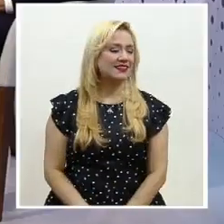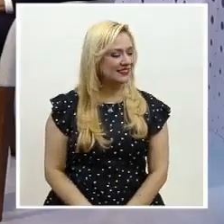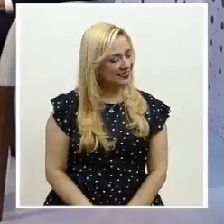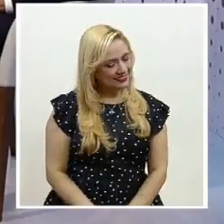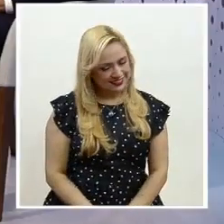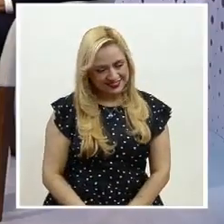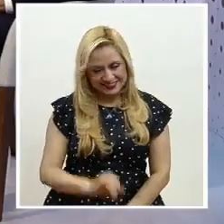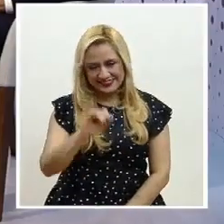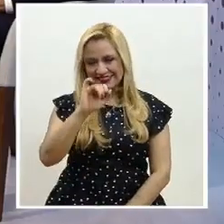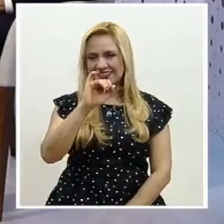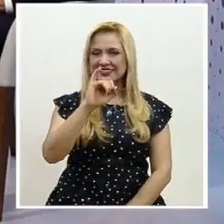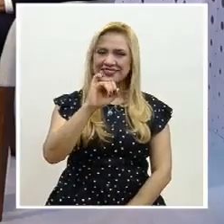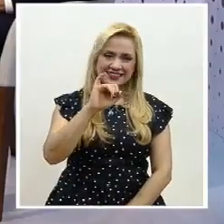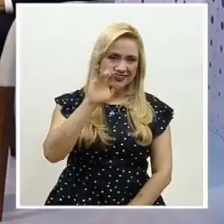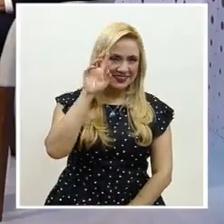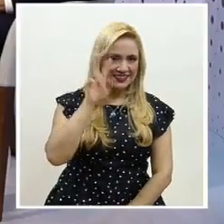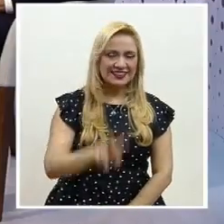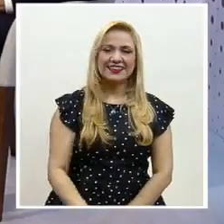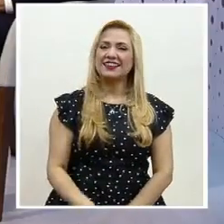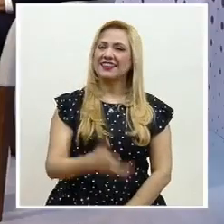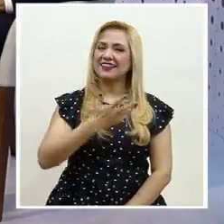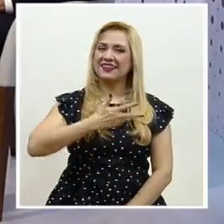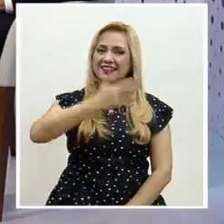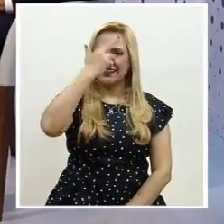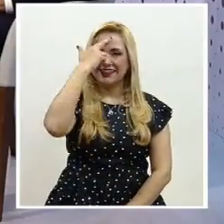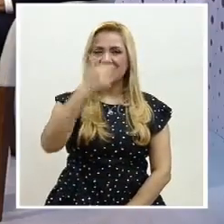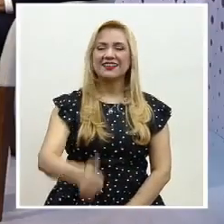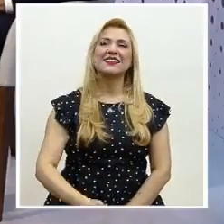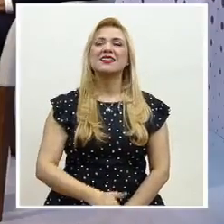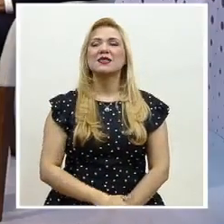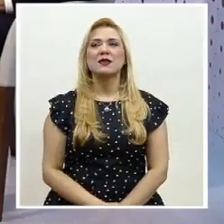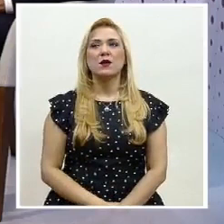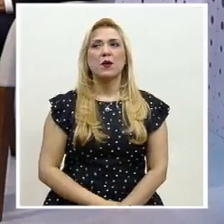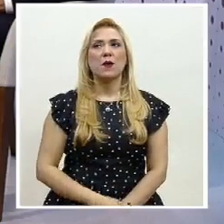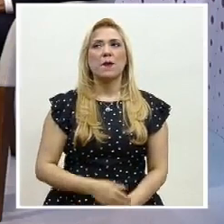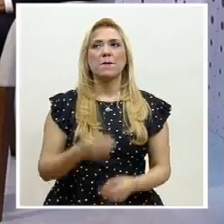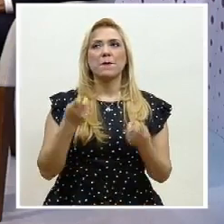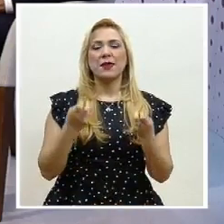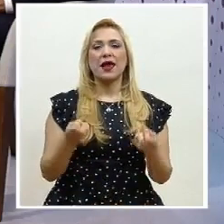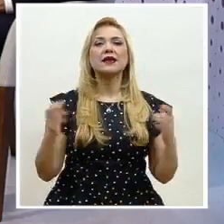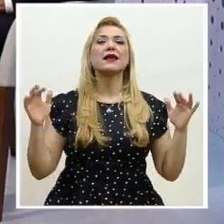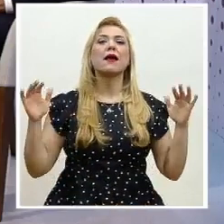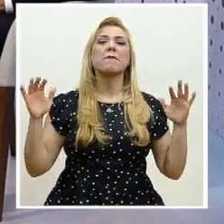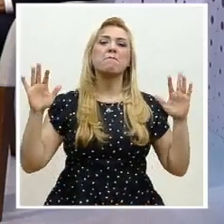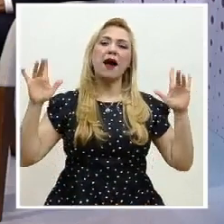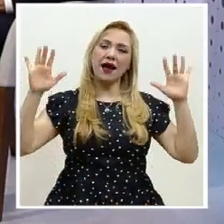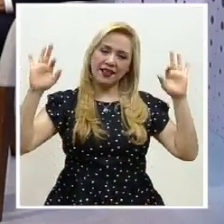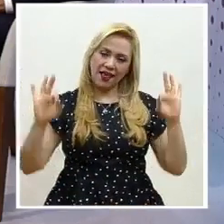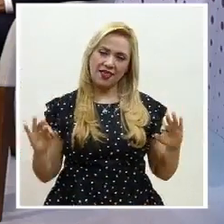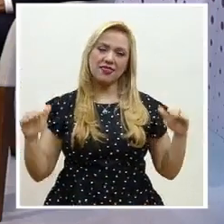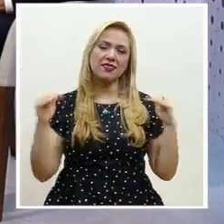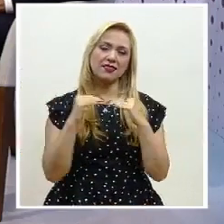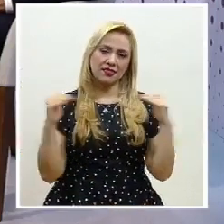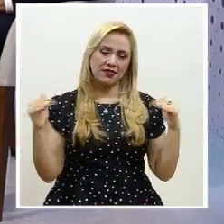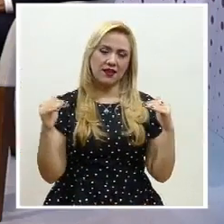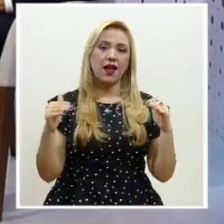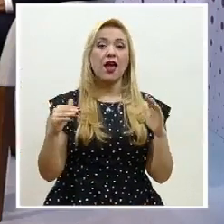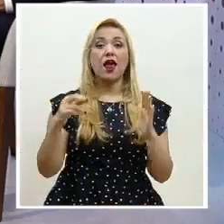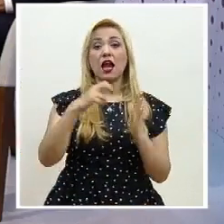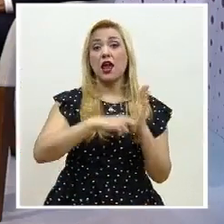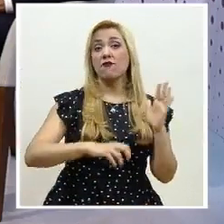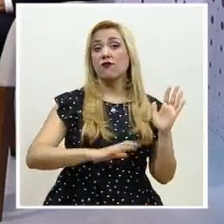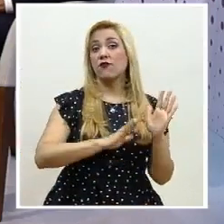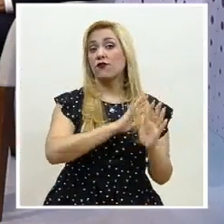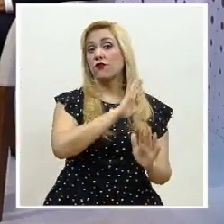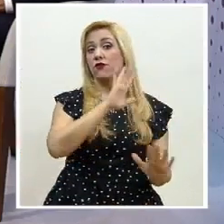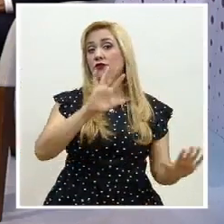Sí. amplio al 100. Ujú. A ver, sí, sí ha sido un tema, porque hablamos de paridad, ¿no? Y tenemos la reforma constitucional que no es que esté